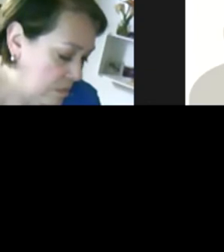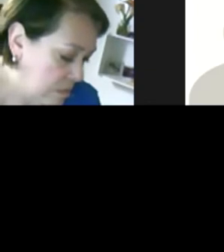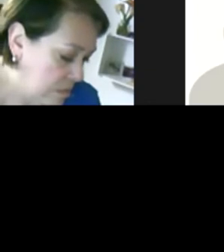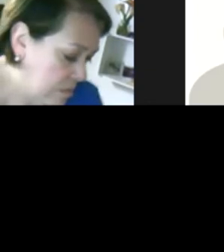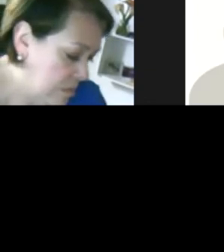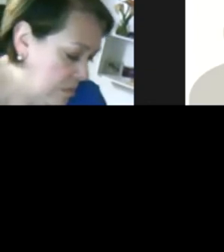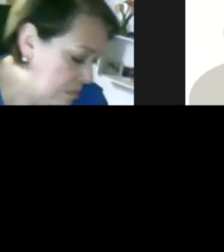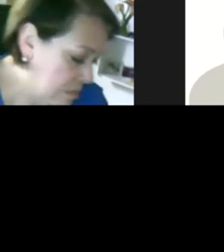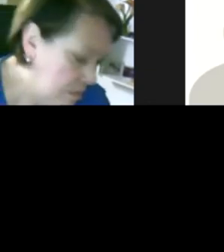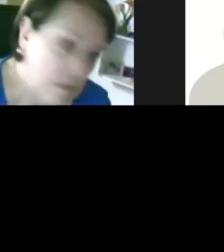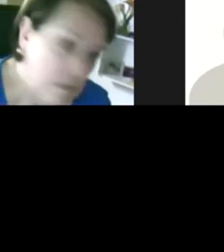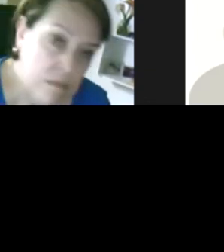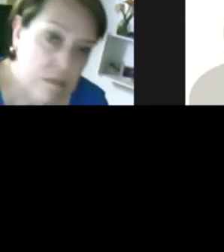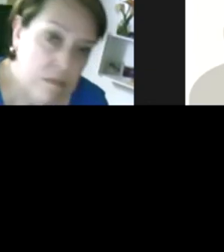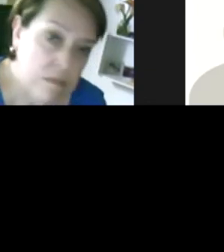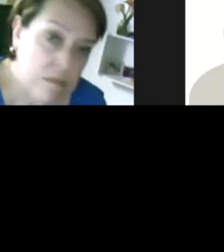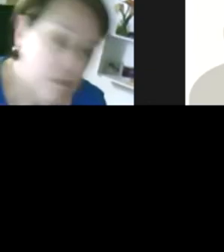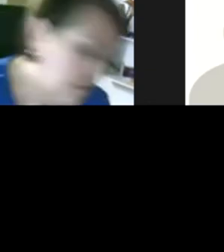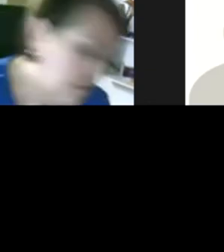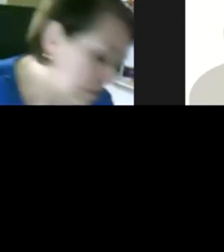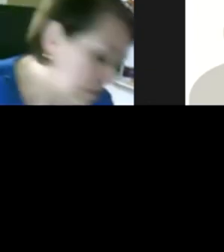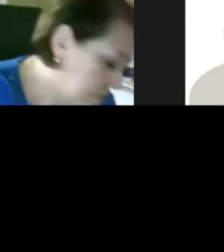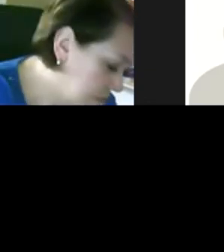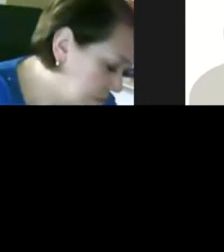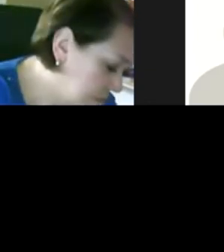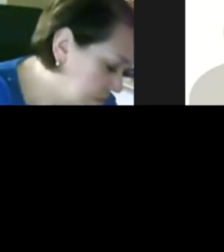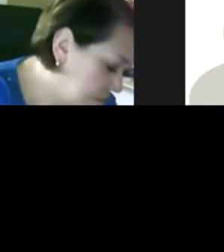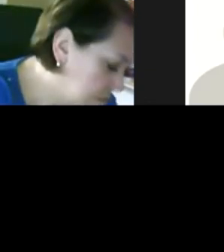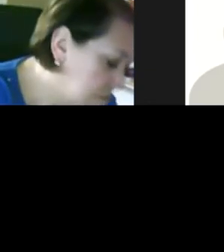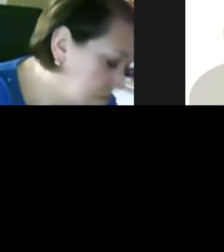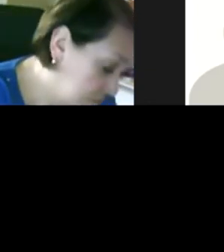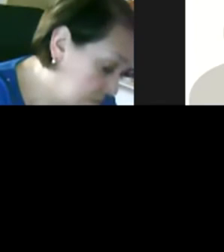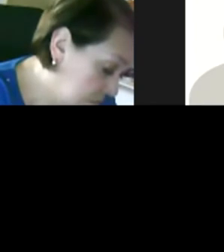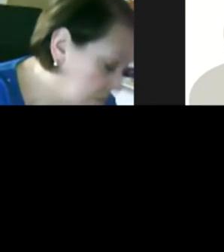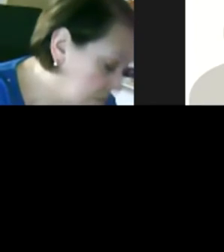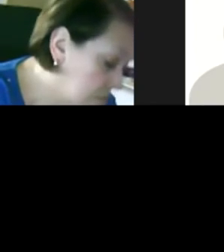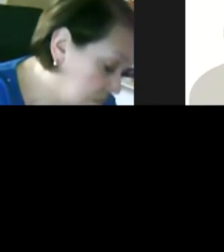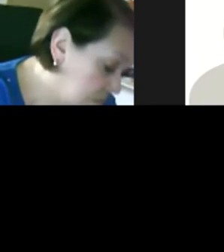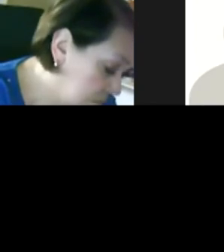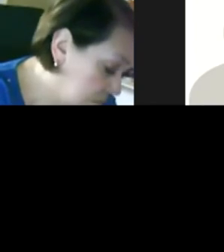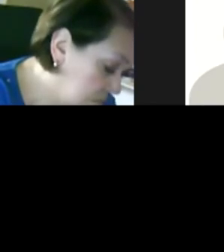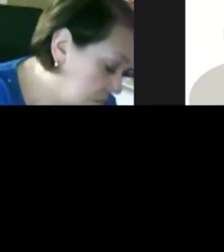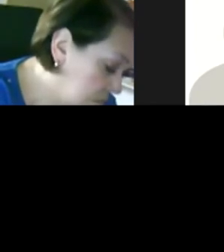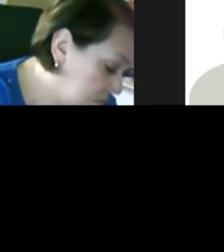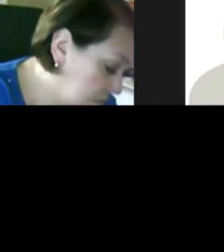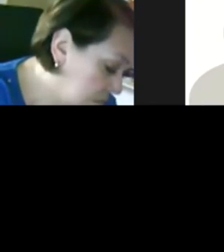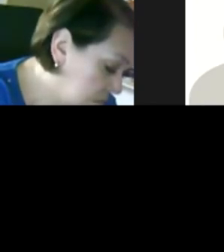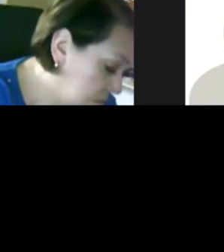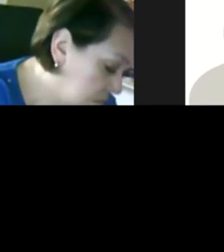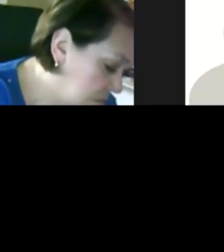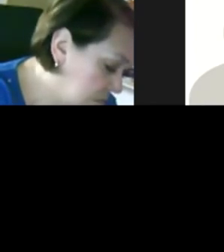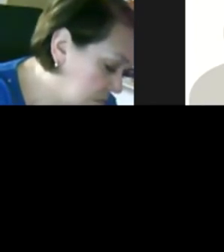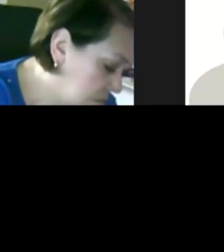las restricciones en el ingreso. Sostener la oferta académica quiere decir que se ofrezca todos los años, que se ofrezca buscando que se inserte